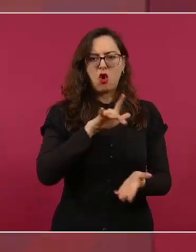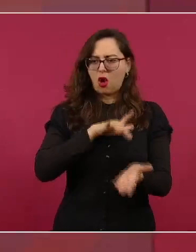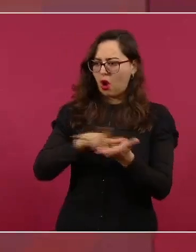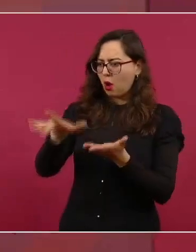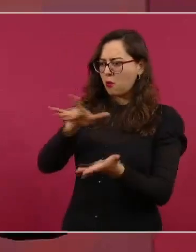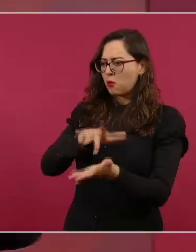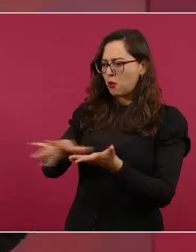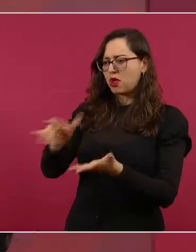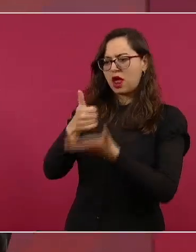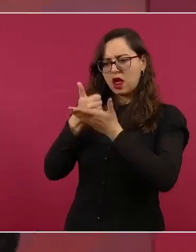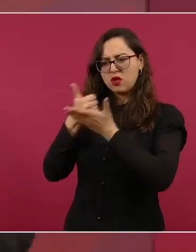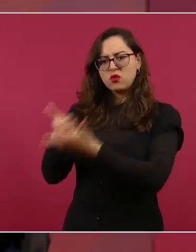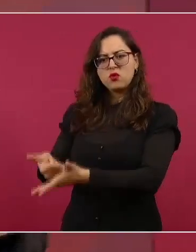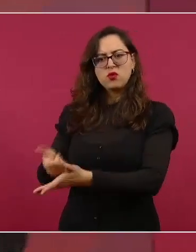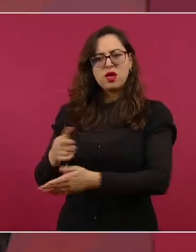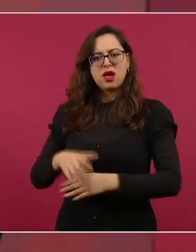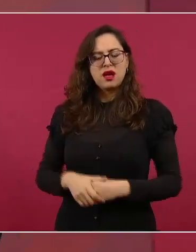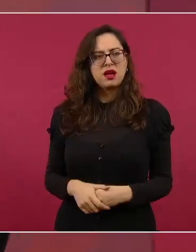tienen dos